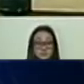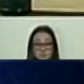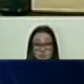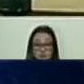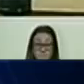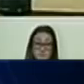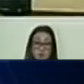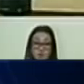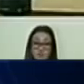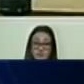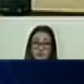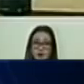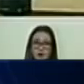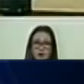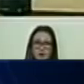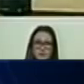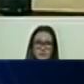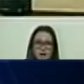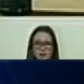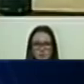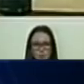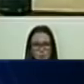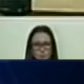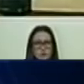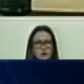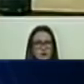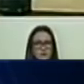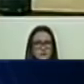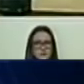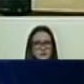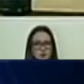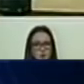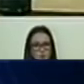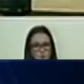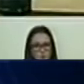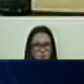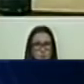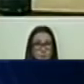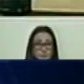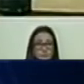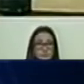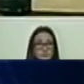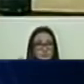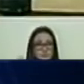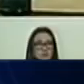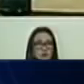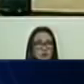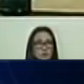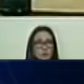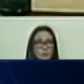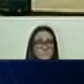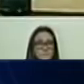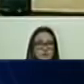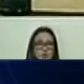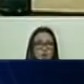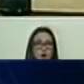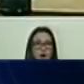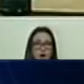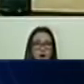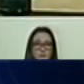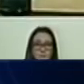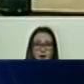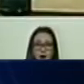mejorarlo. Hemos descubierto corrupción y robo. En estos días descubrimos que nos estaban robando 1 millón de CLAP. 1